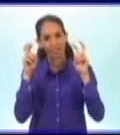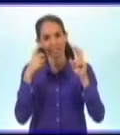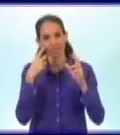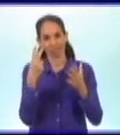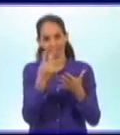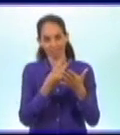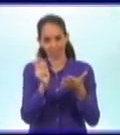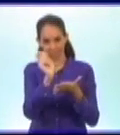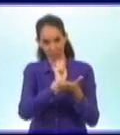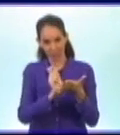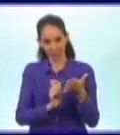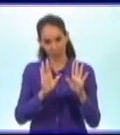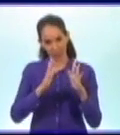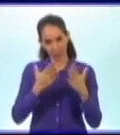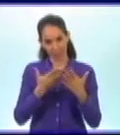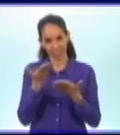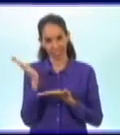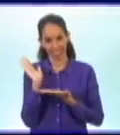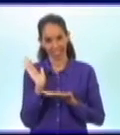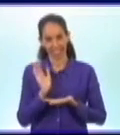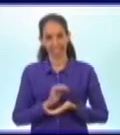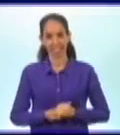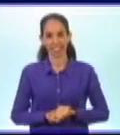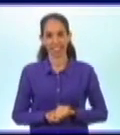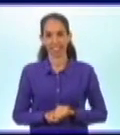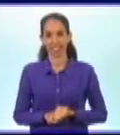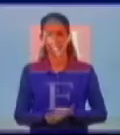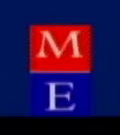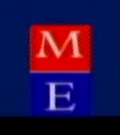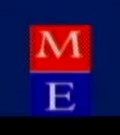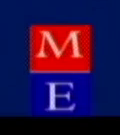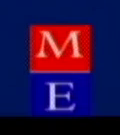estos ejercicios en tu libreta.